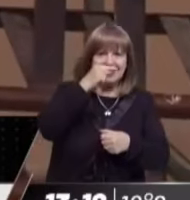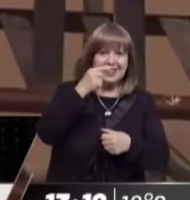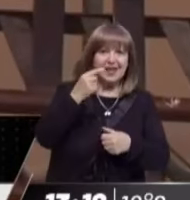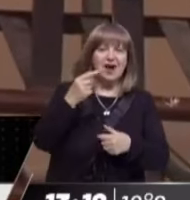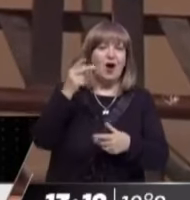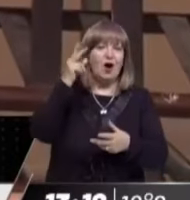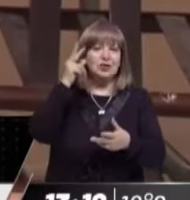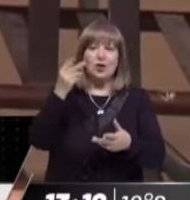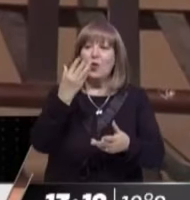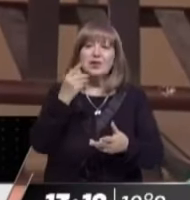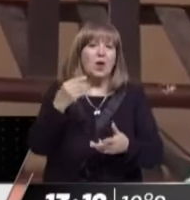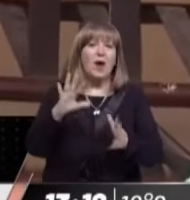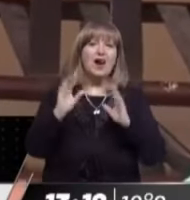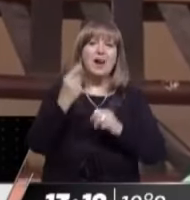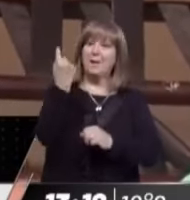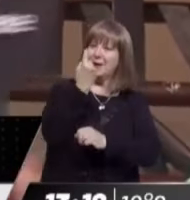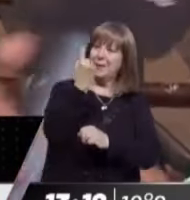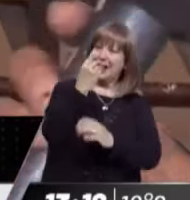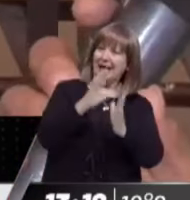acordás?